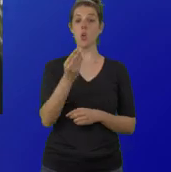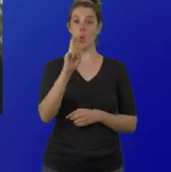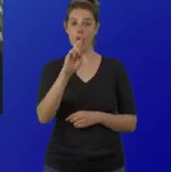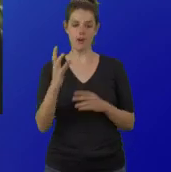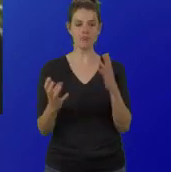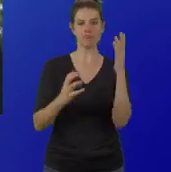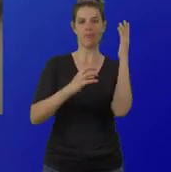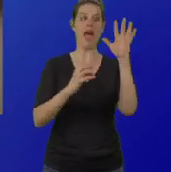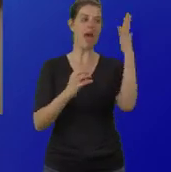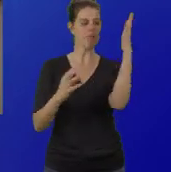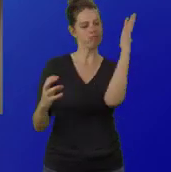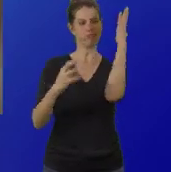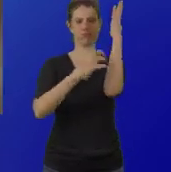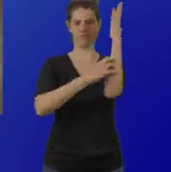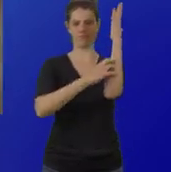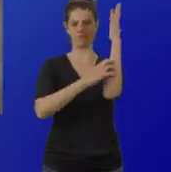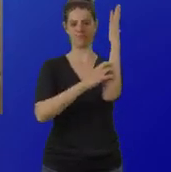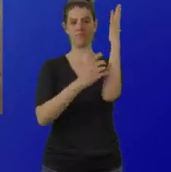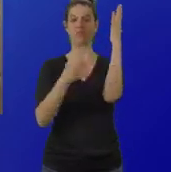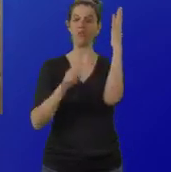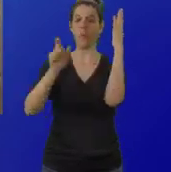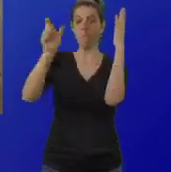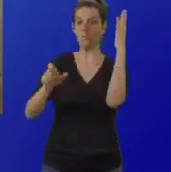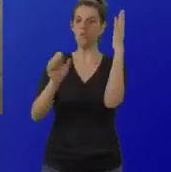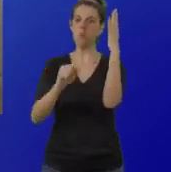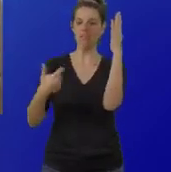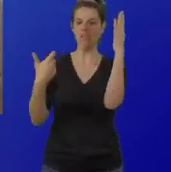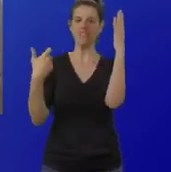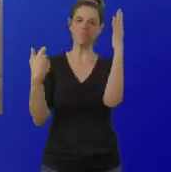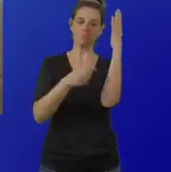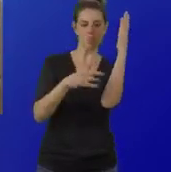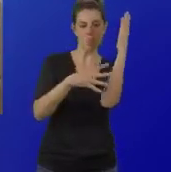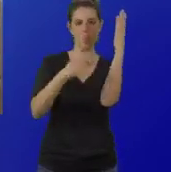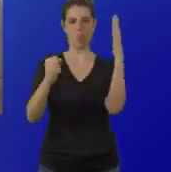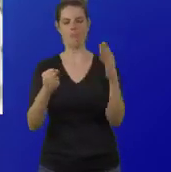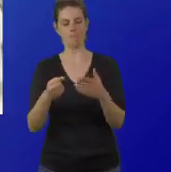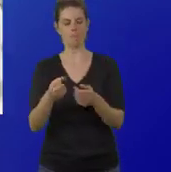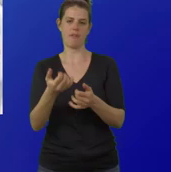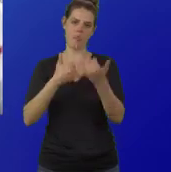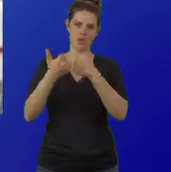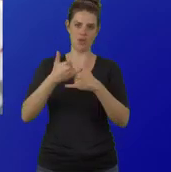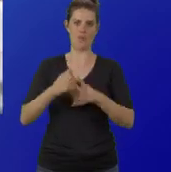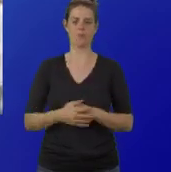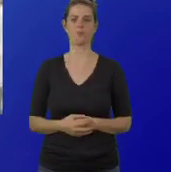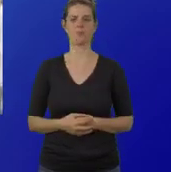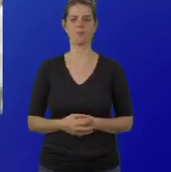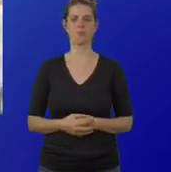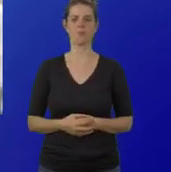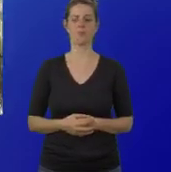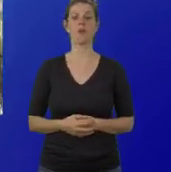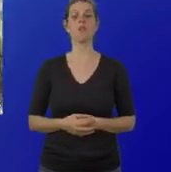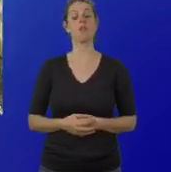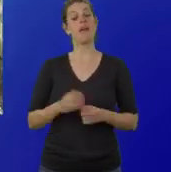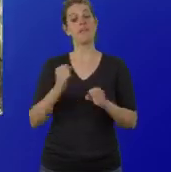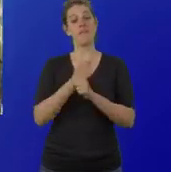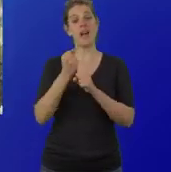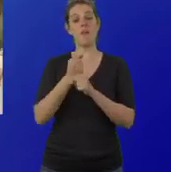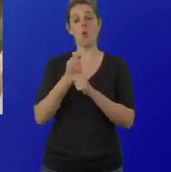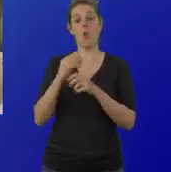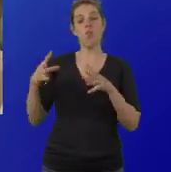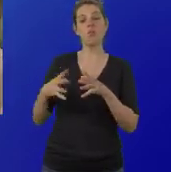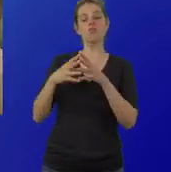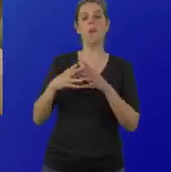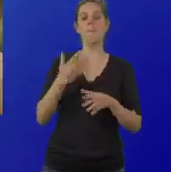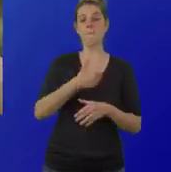QR los vamos a poner al pie del árbol, de los árboles, para que lo escaneen y sepan la información. Trabajamos en conjunto con la maestra